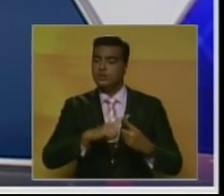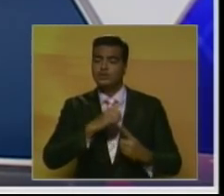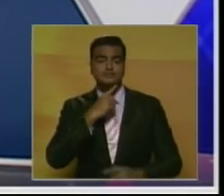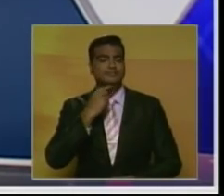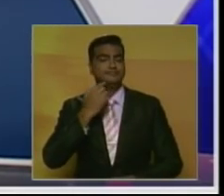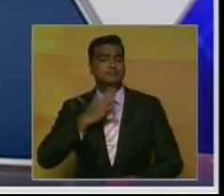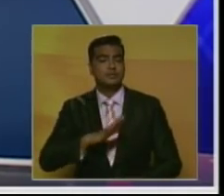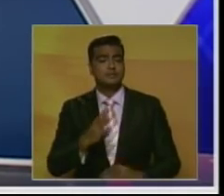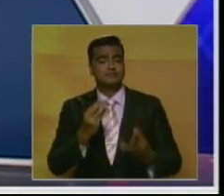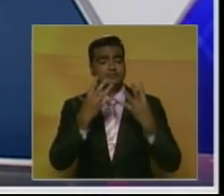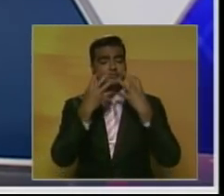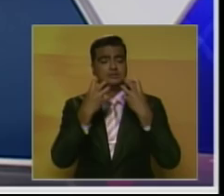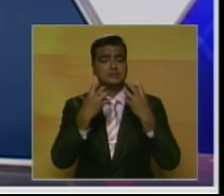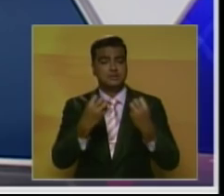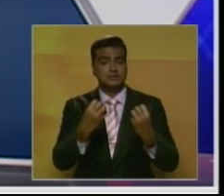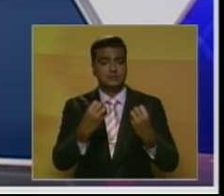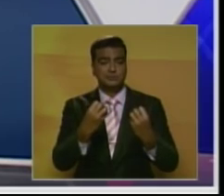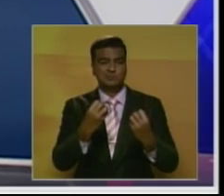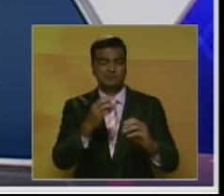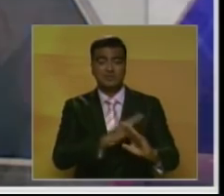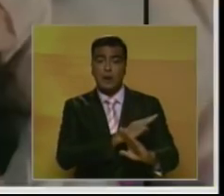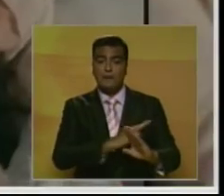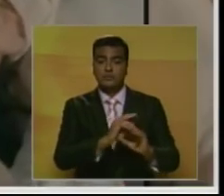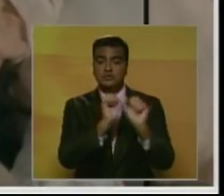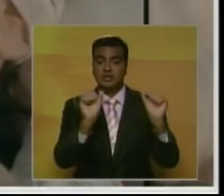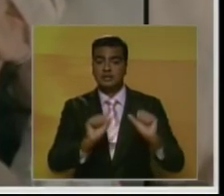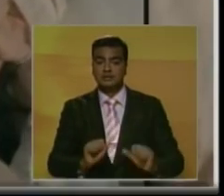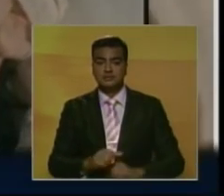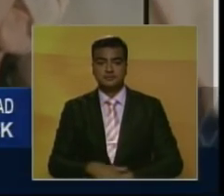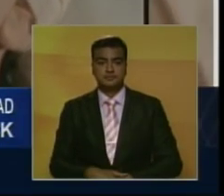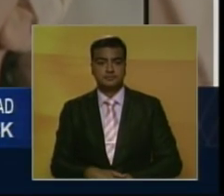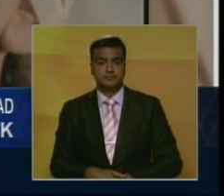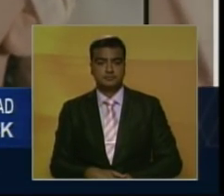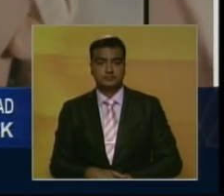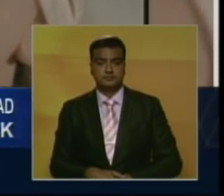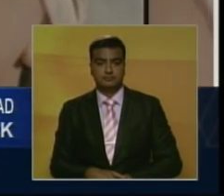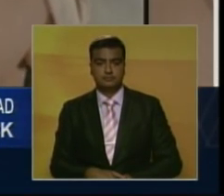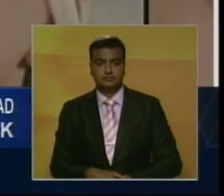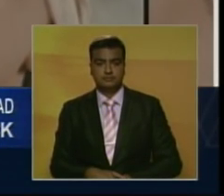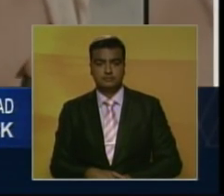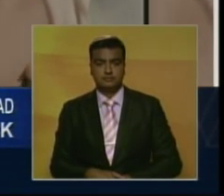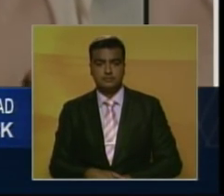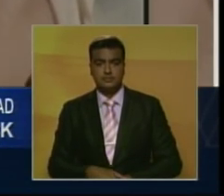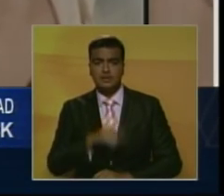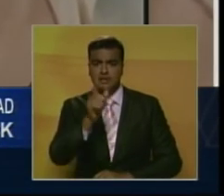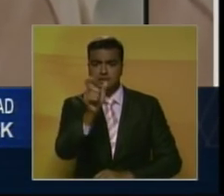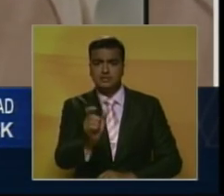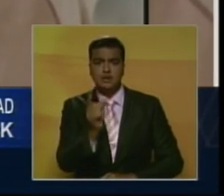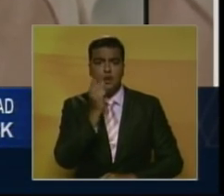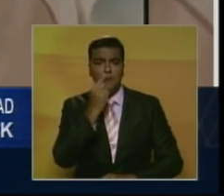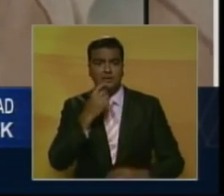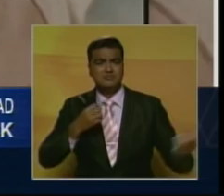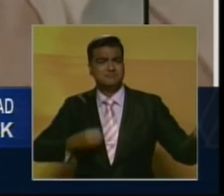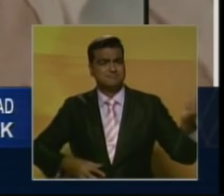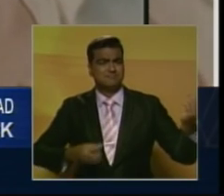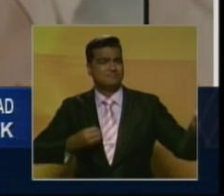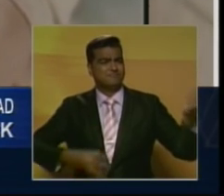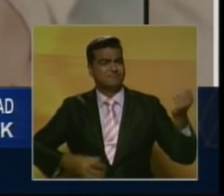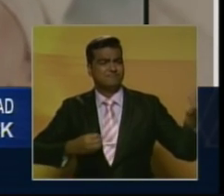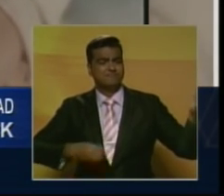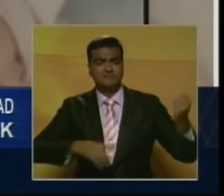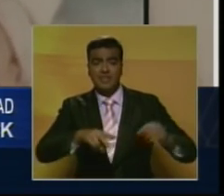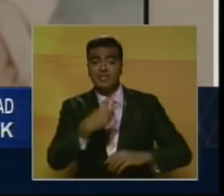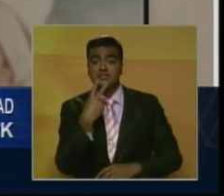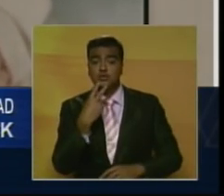que ha conmovido al mundo de la música y el arte. La legendaria estrella del rock, ícono estético y artístico de la segunda mitad